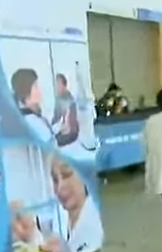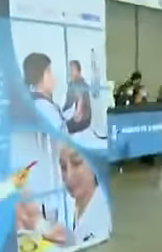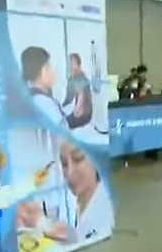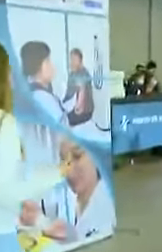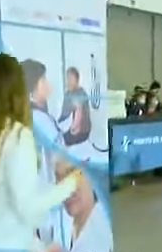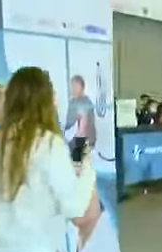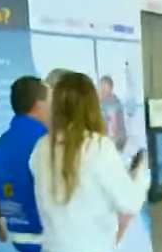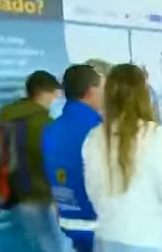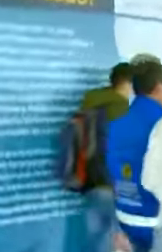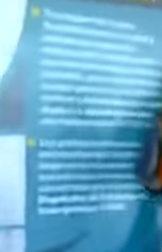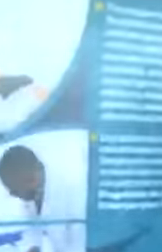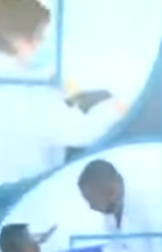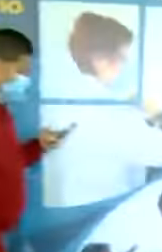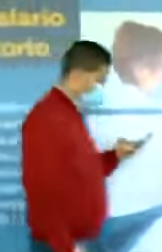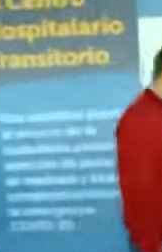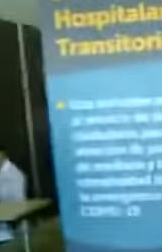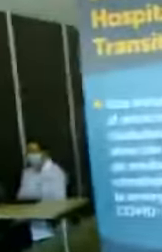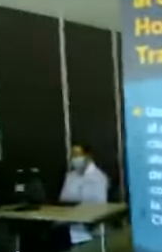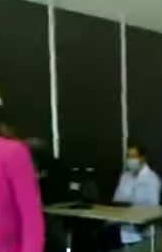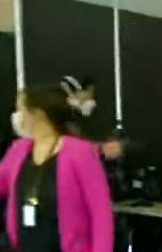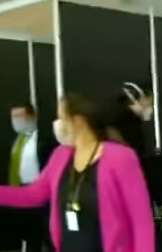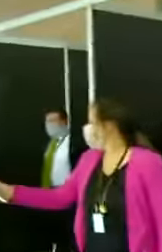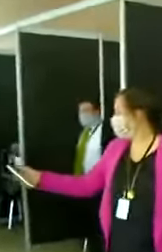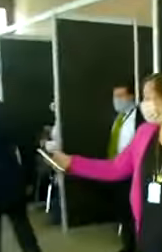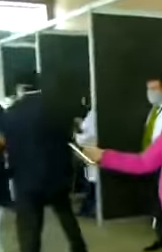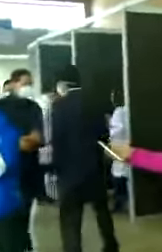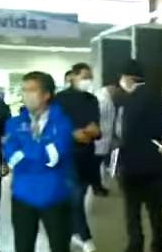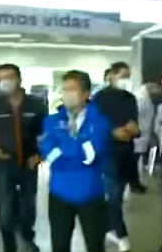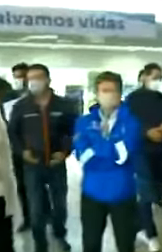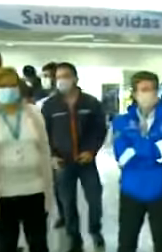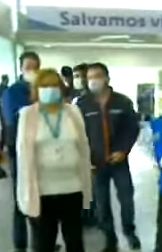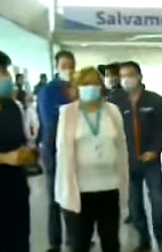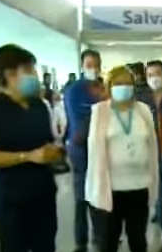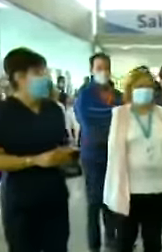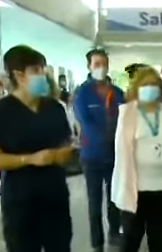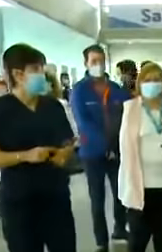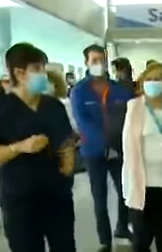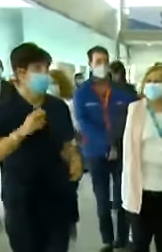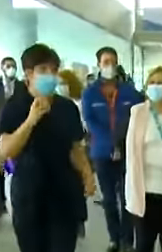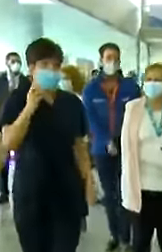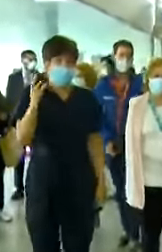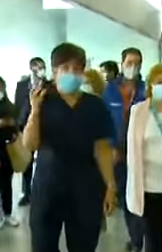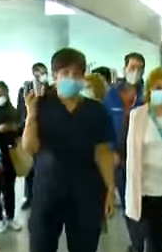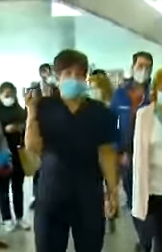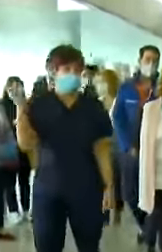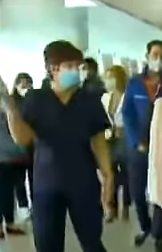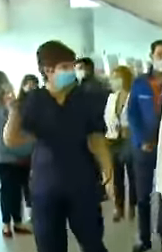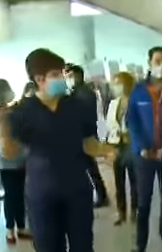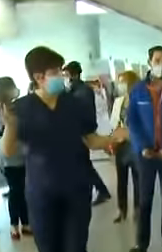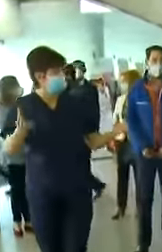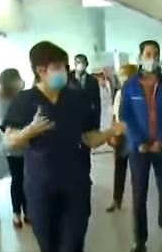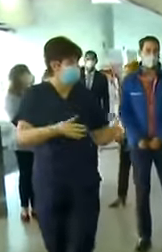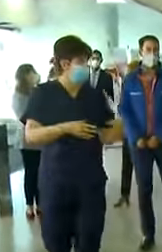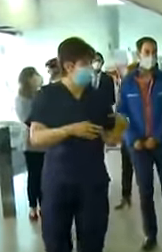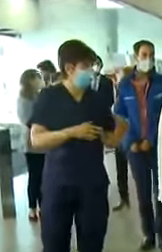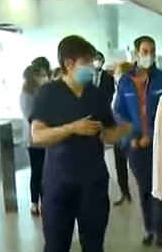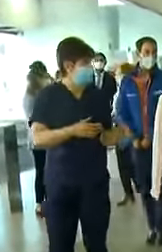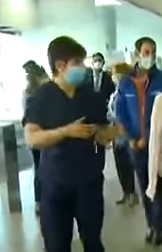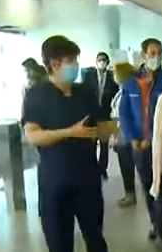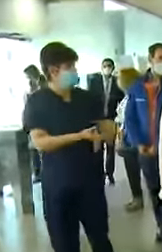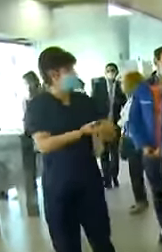de evitar al máximo que se nos entre algún paciente infectado. Obvio. Por eso las familiares van a